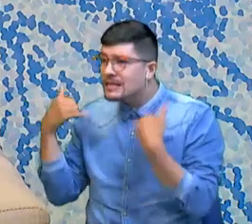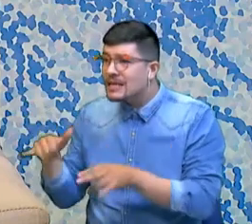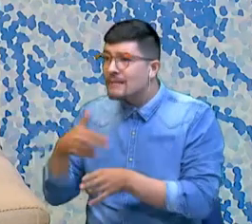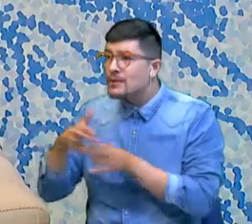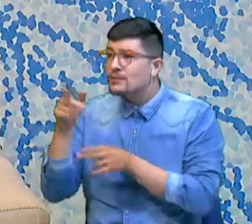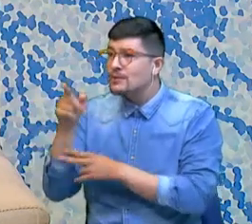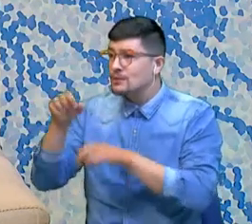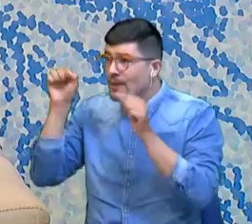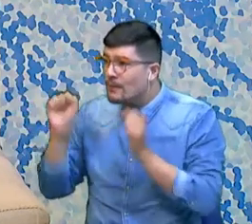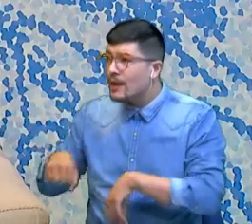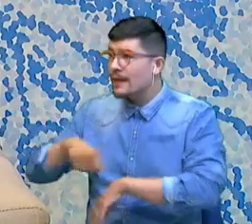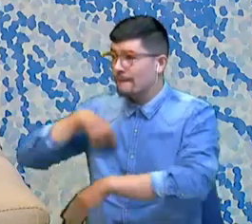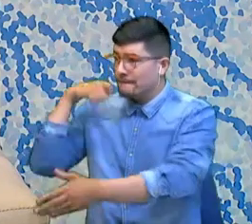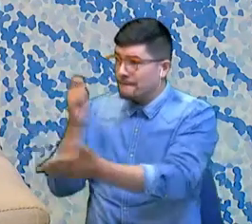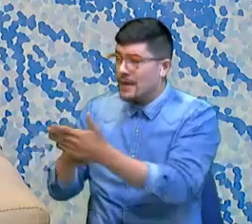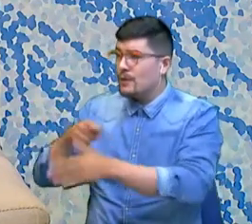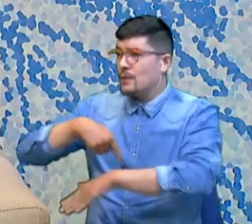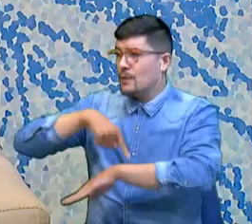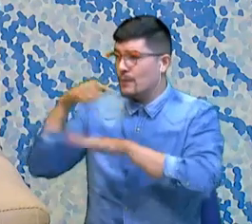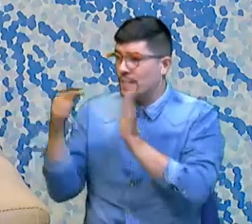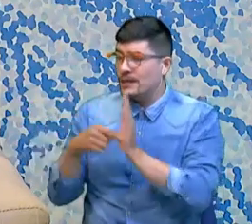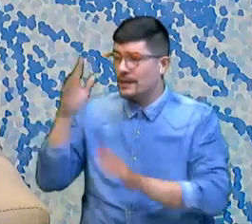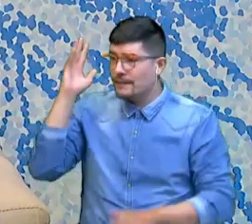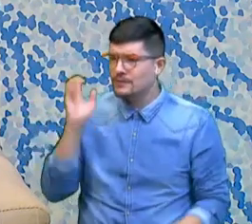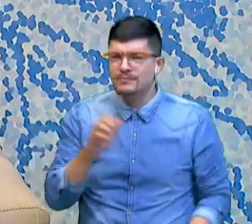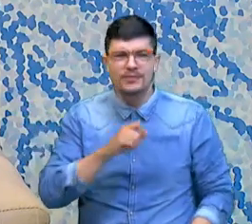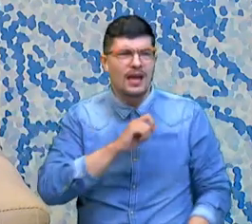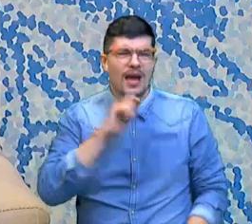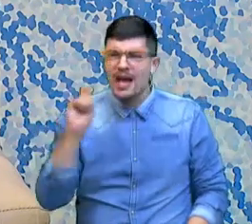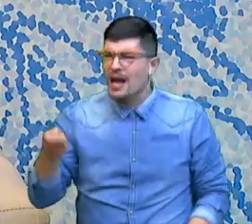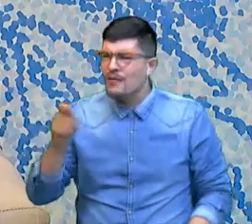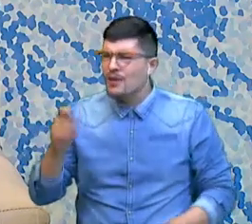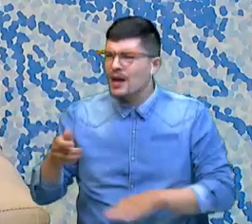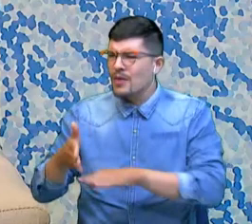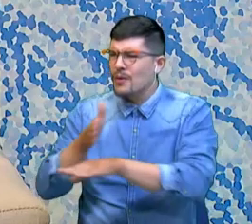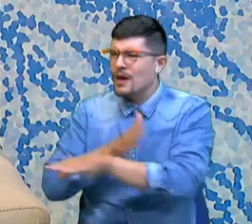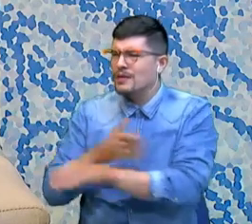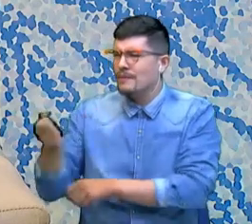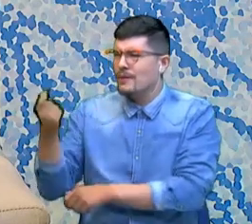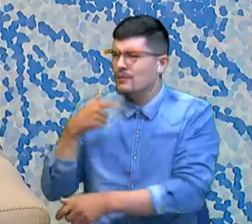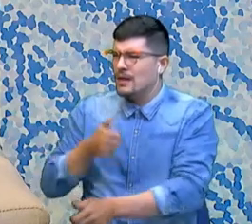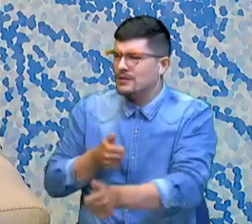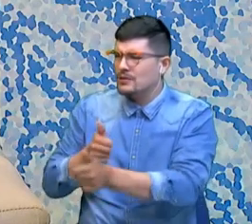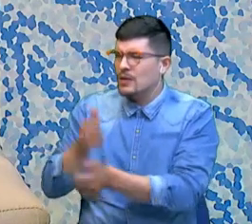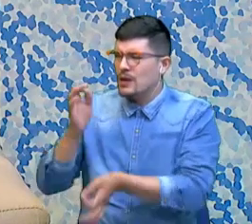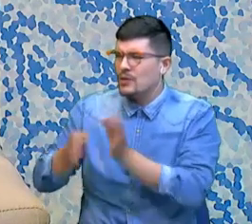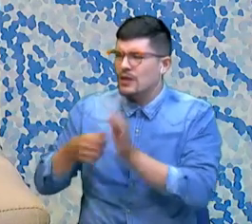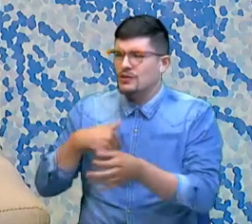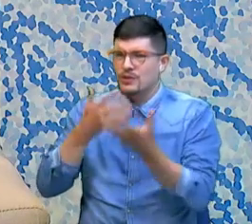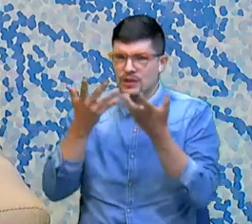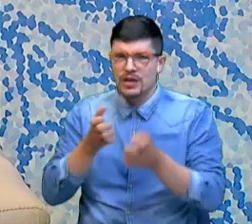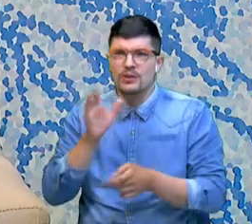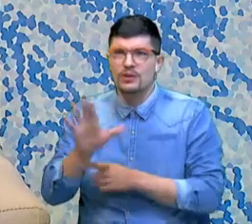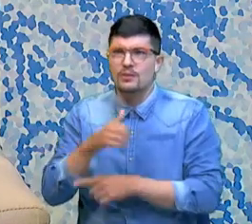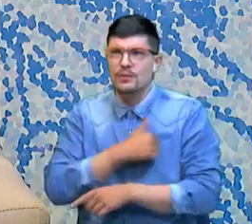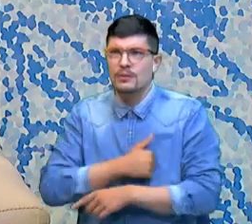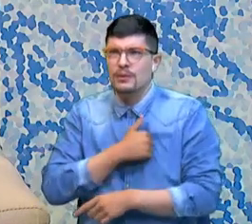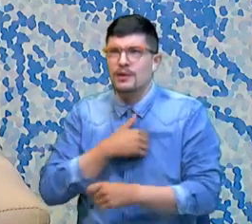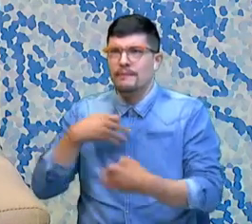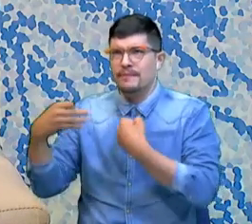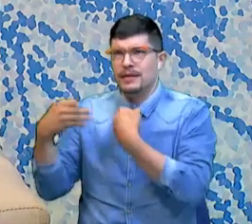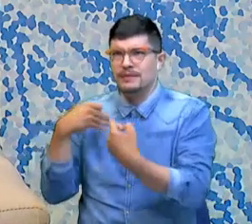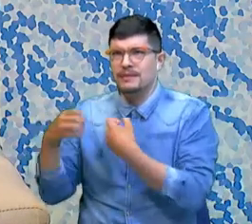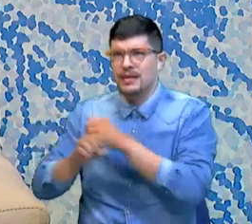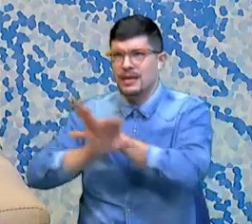a poder pensionar. Abogado, me hacían una pregunta cuando hago consultorio jurídico y quería que usted me